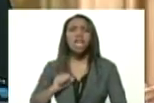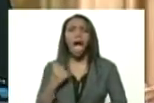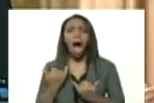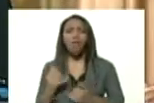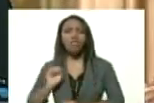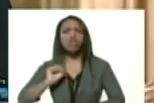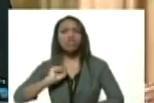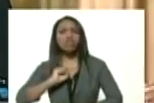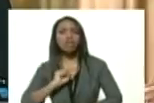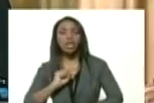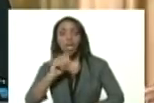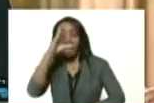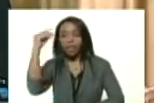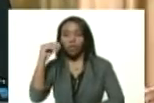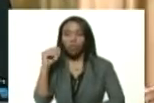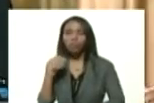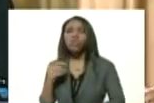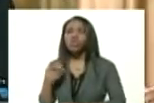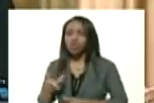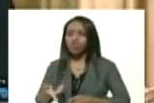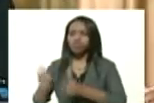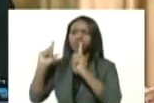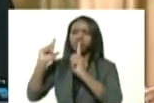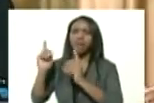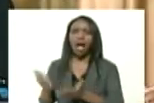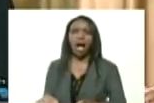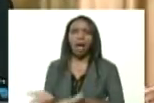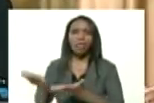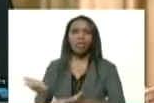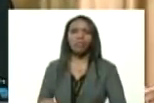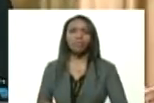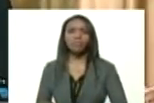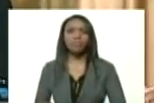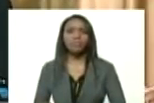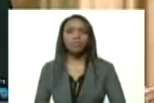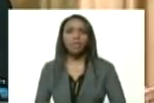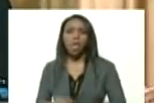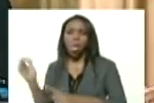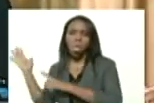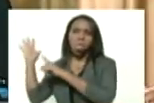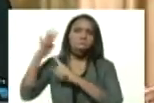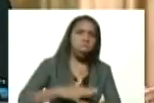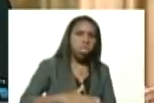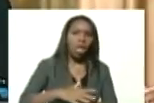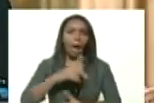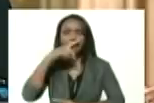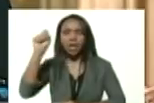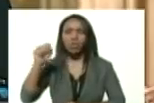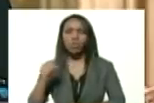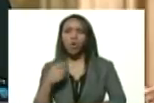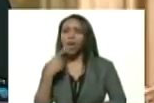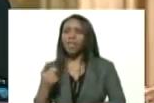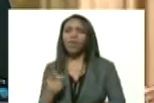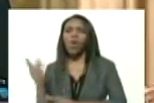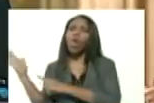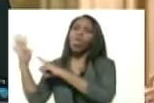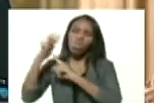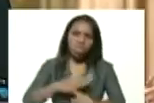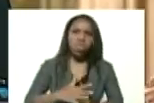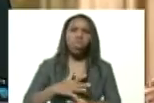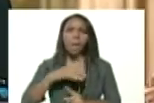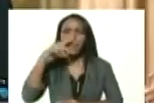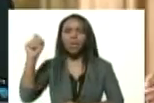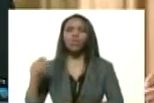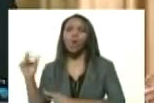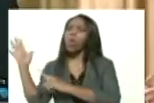y tú le dijo luz verde aplasta maduro le dijo fueron las expresiones aplasta maduro